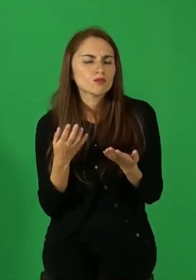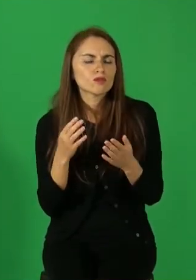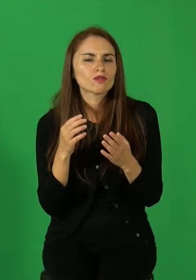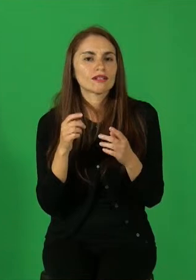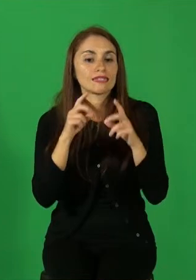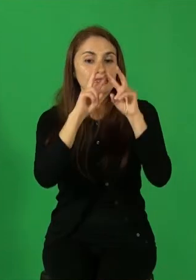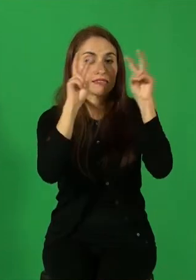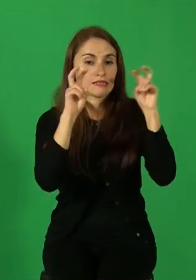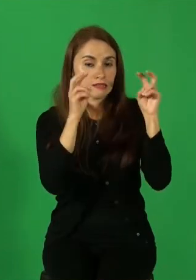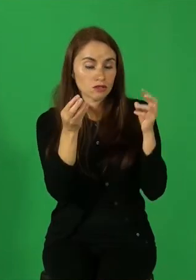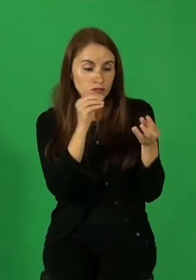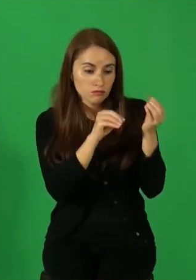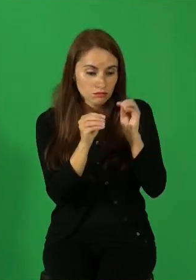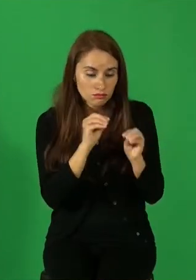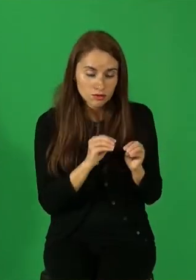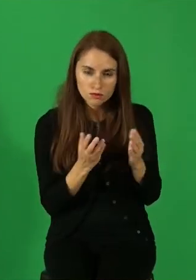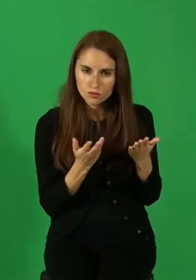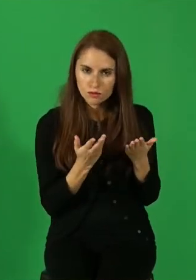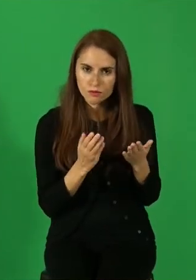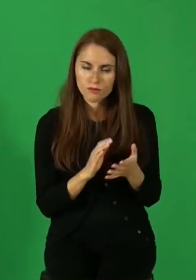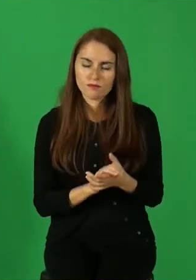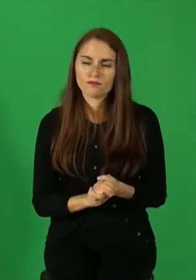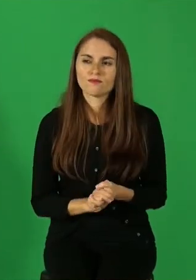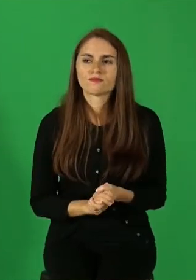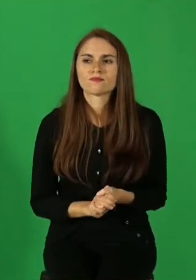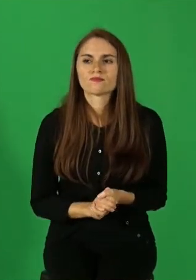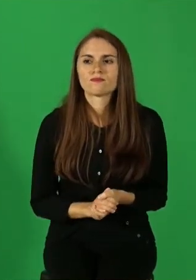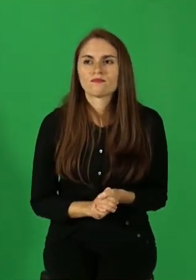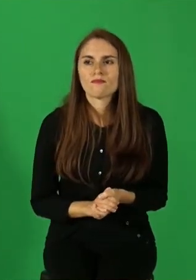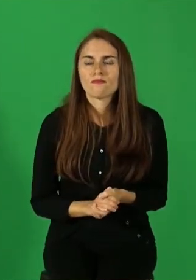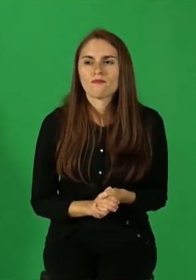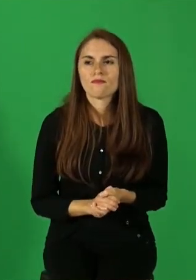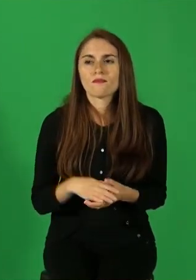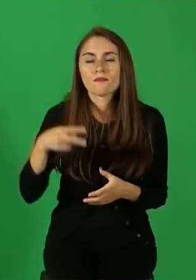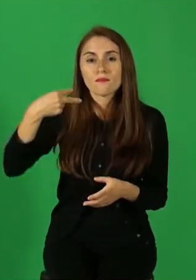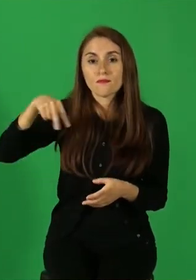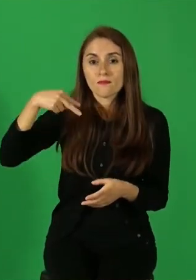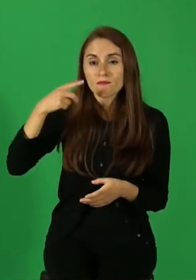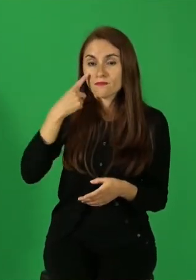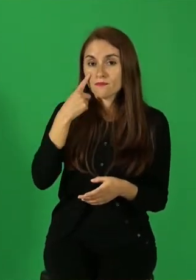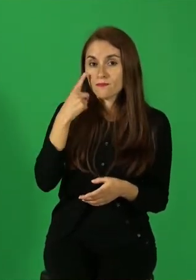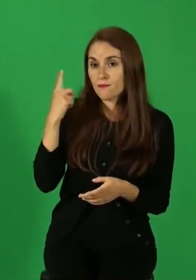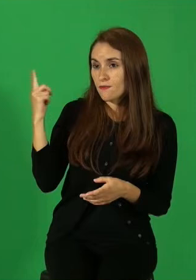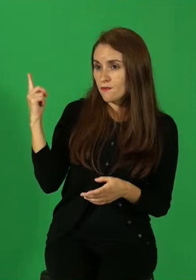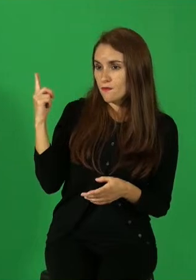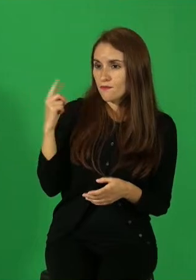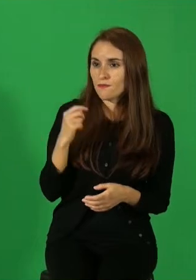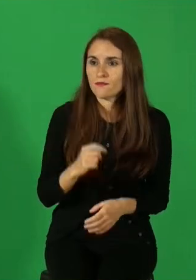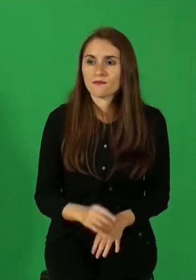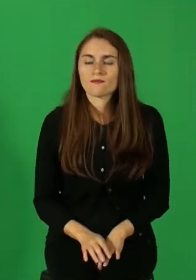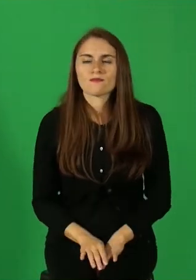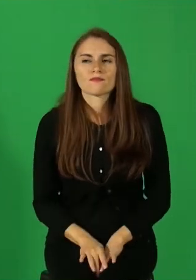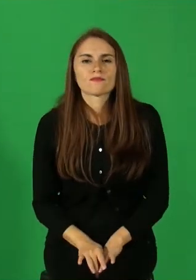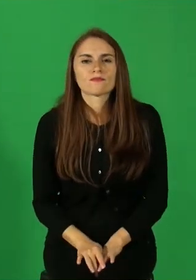un texto. Ya, vamos a recurrir a una breve noticia para ir viendo cómo se da.